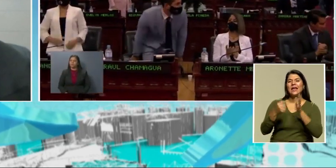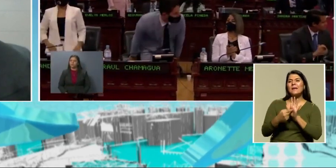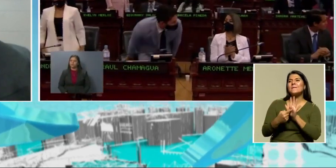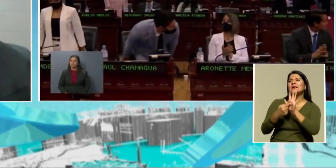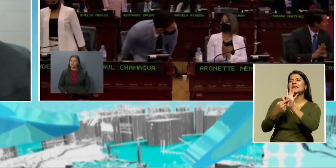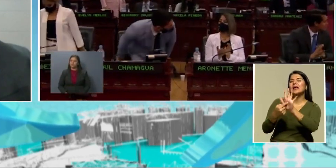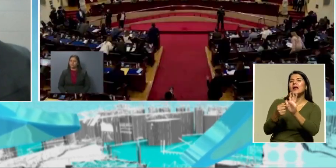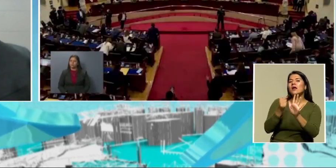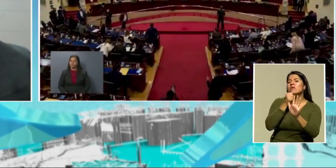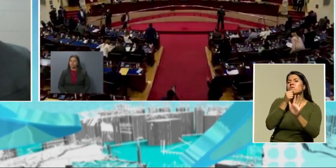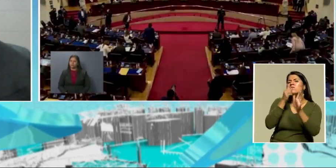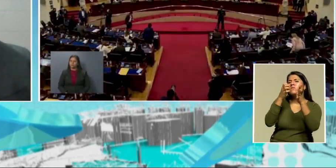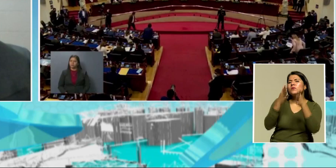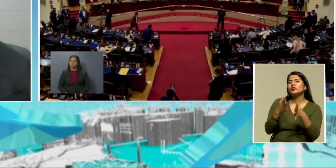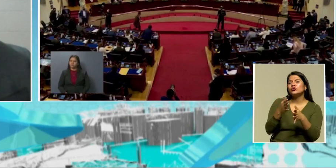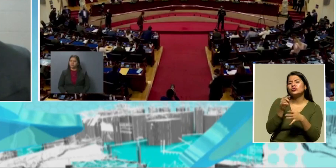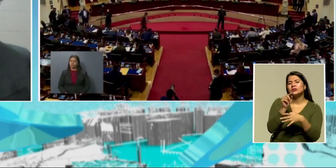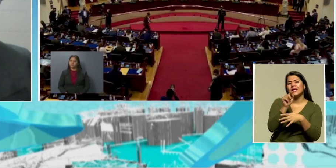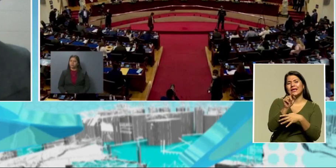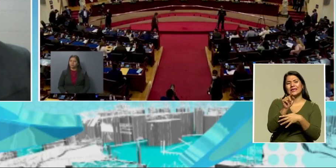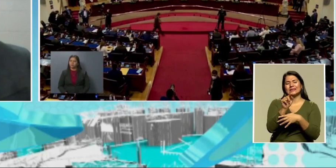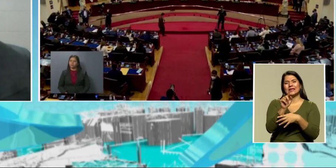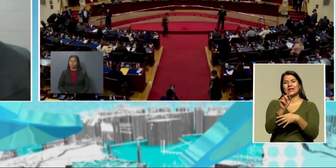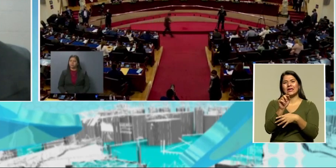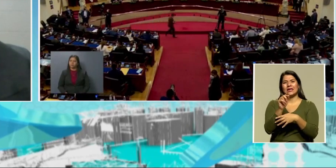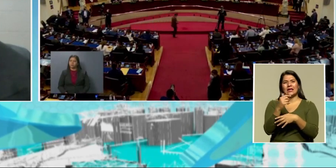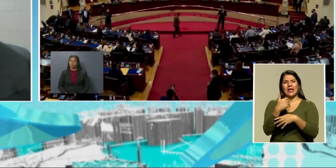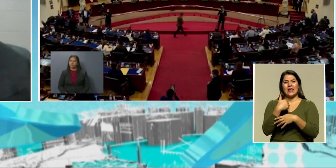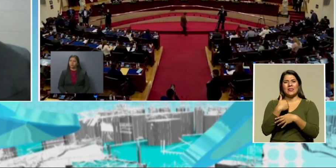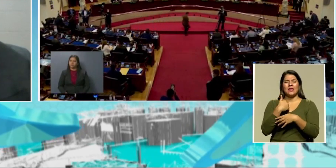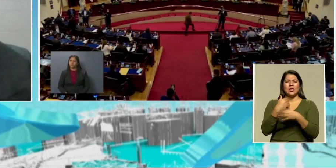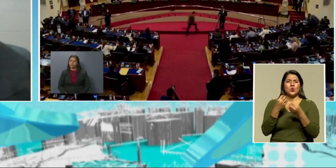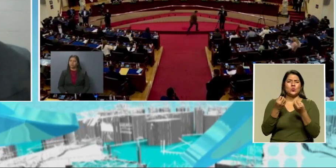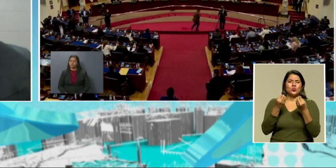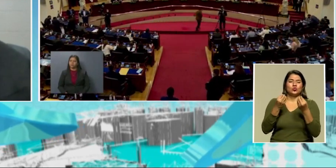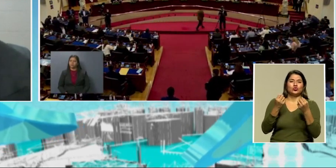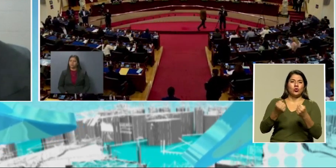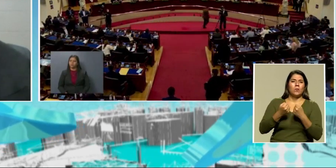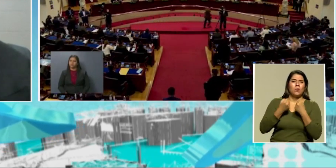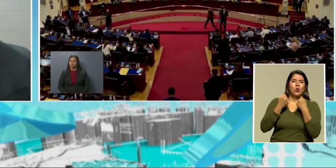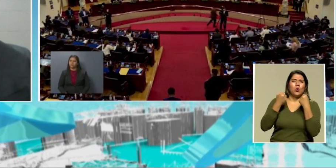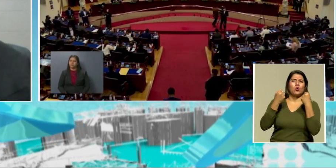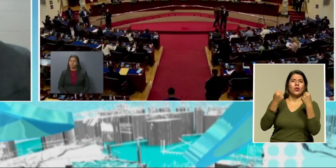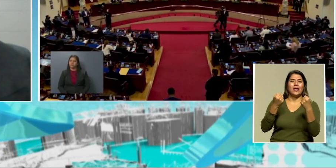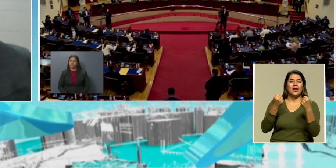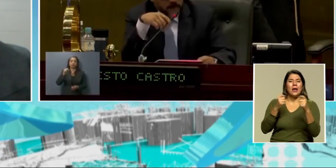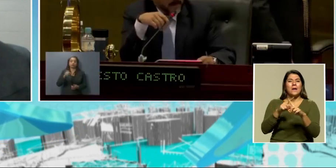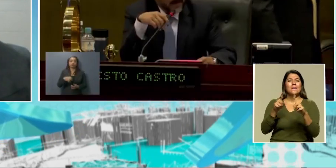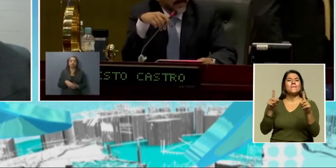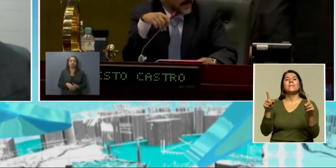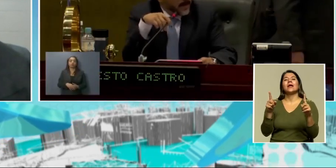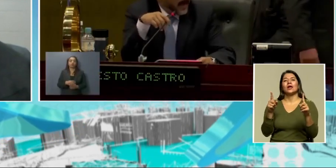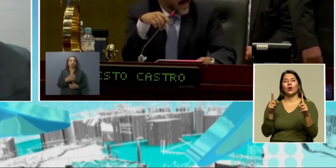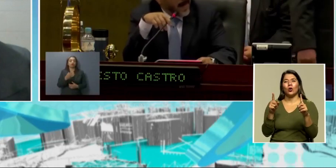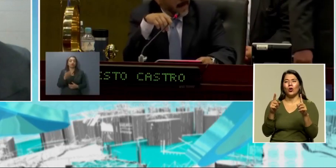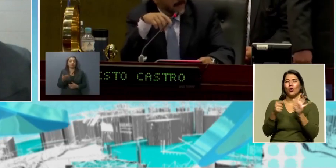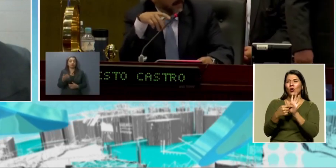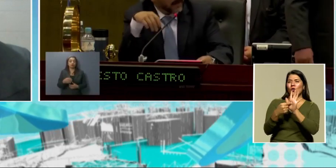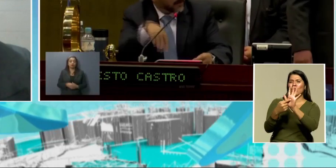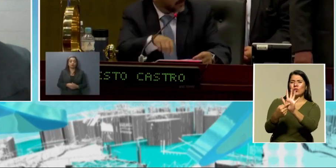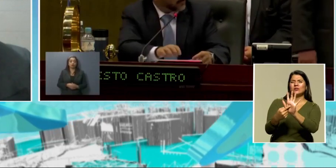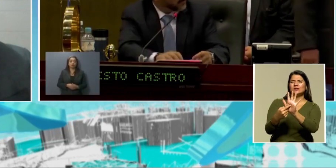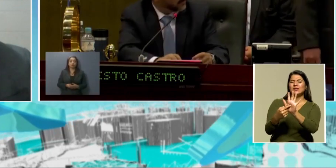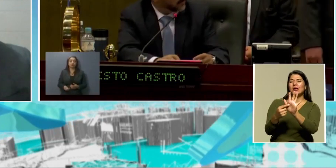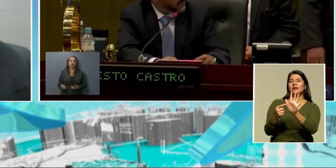ese ente superpoderoso con una agenda escondida que trata de afectar los intereses